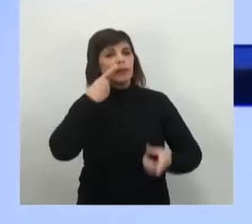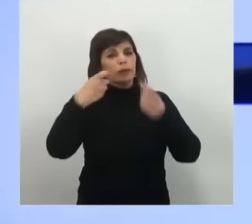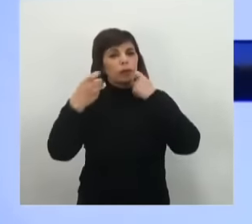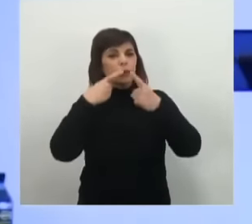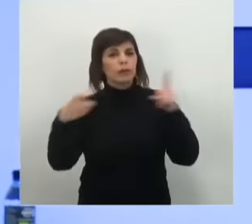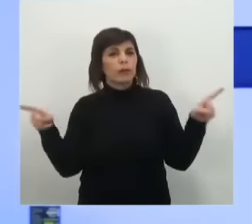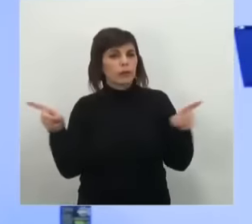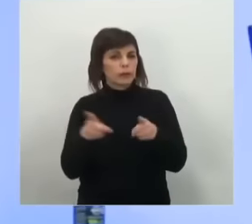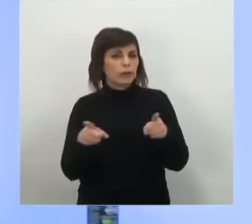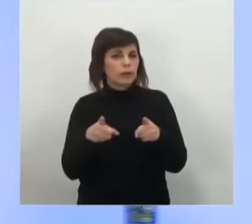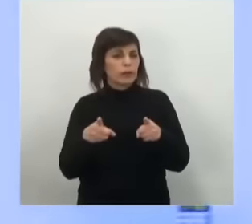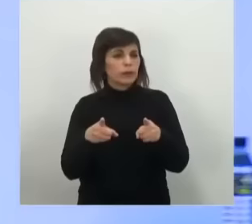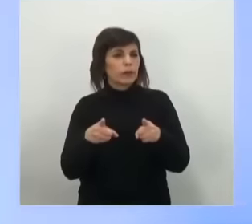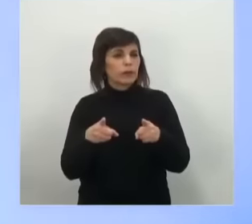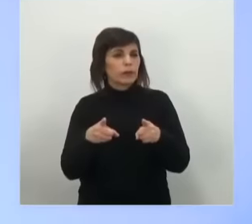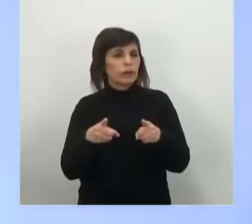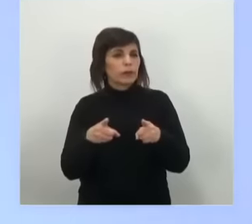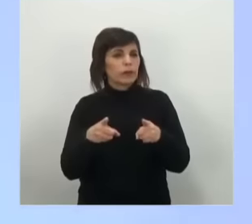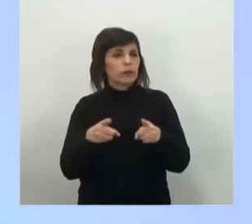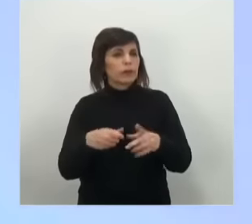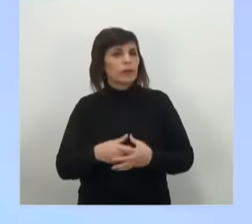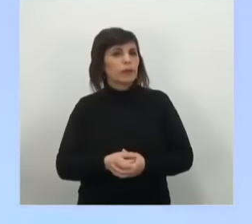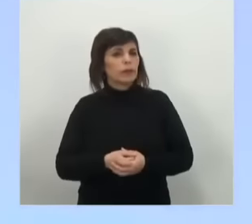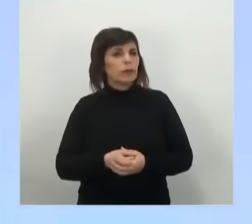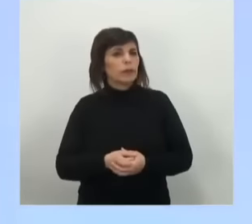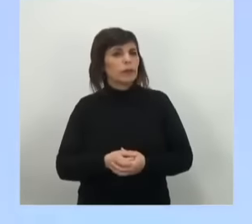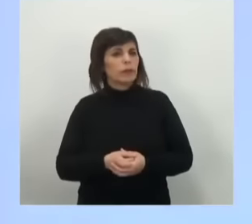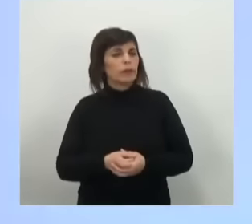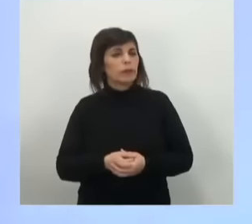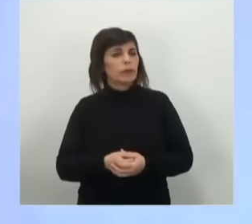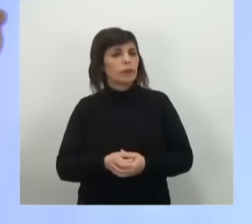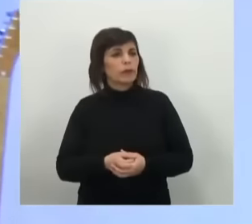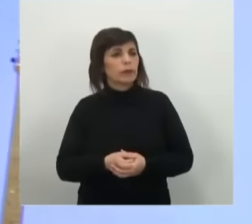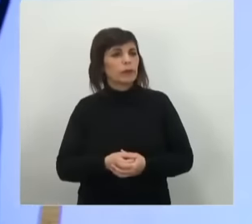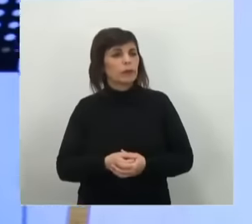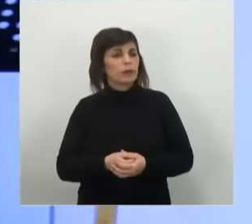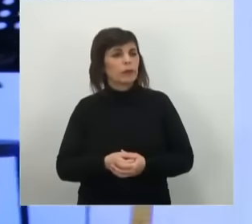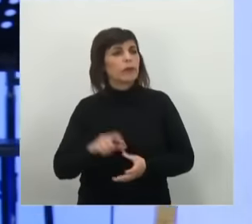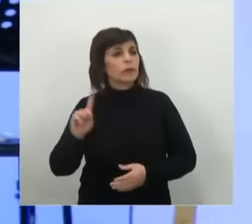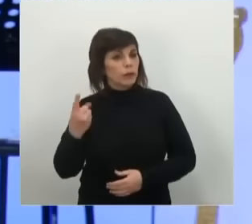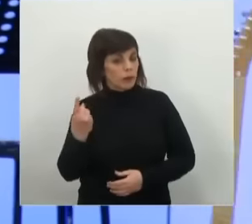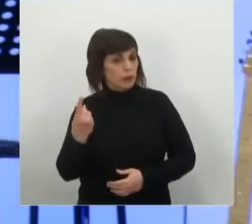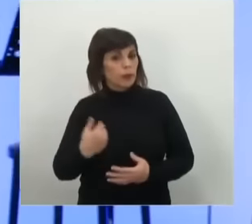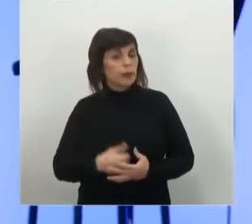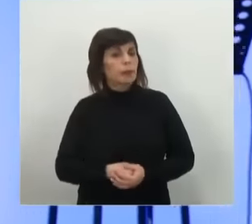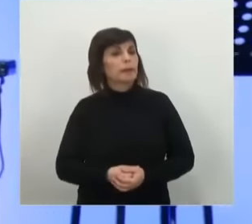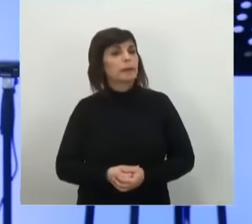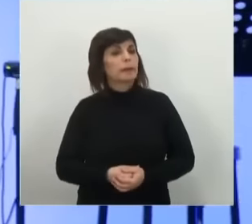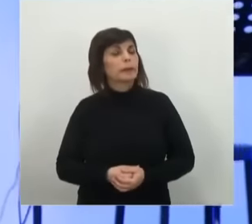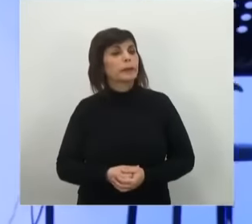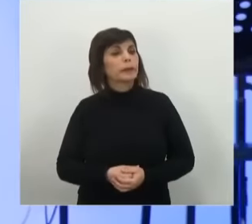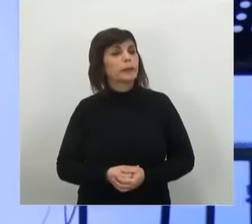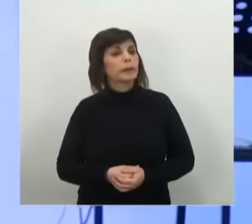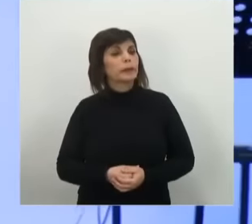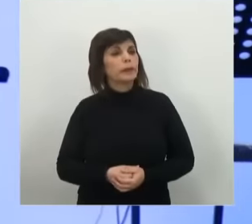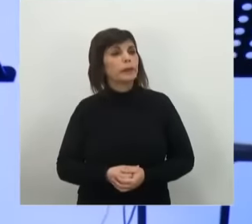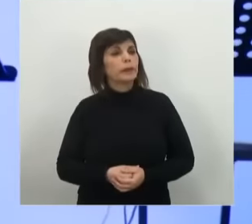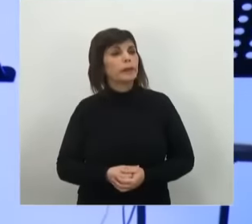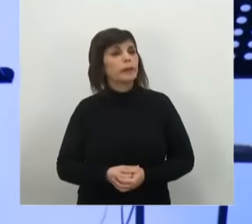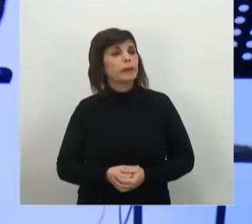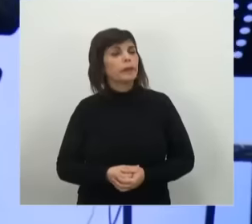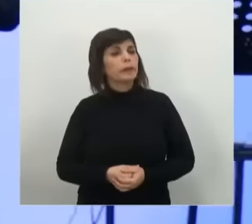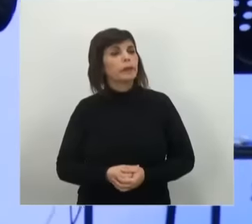información antes de dar el micrófono queridos a muchos de vosotros ya lo